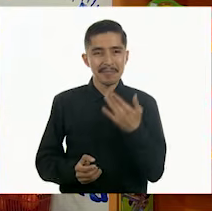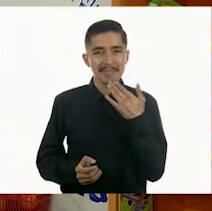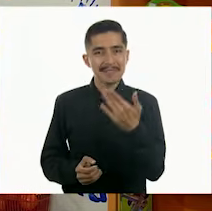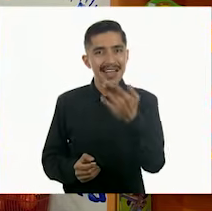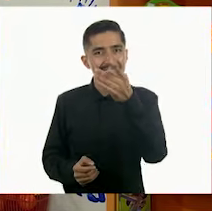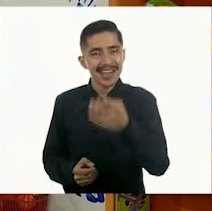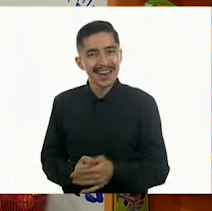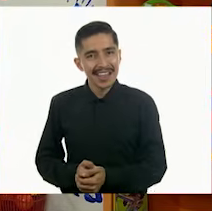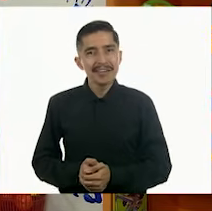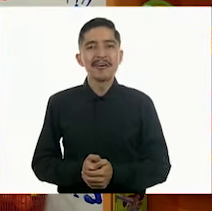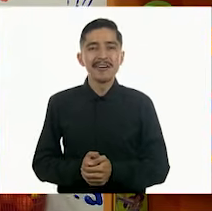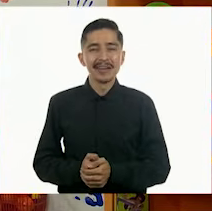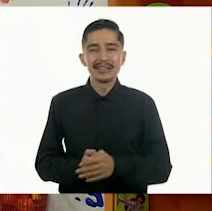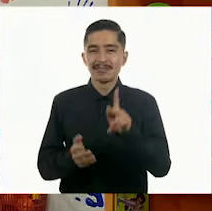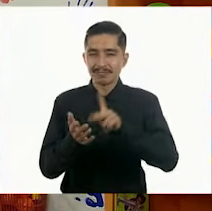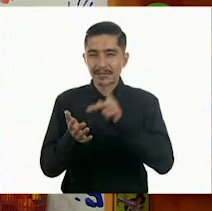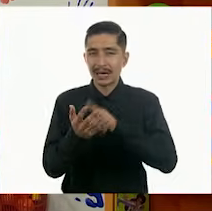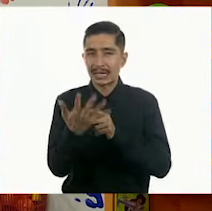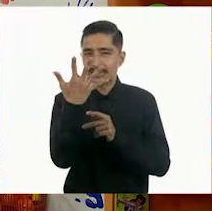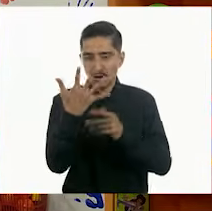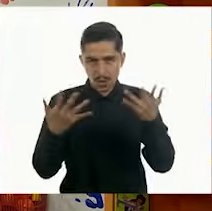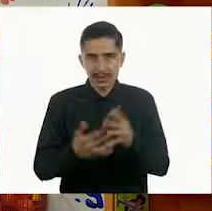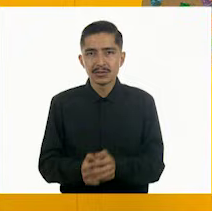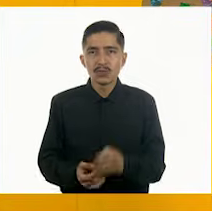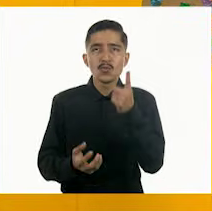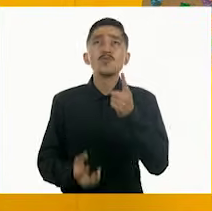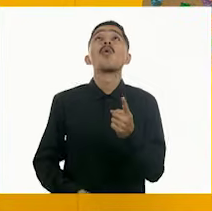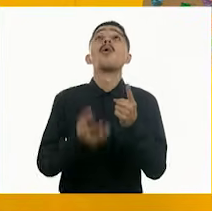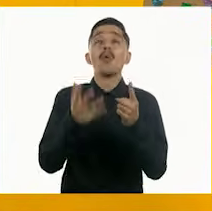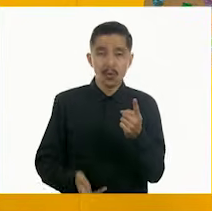Excelente, Oscar. Muy bien. Lo hacemos cinco veces. Empiezo. Arriba.